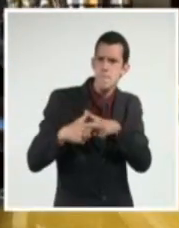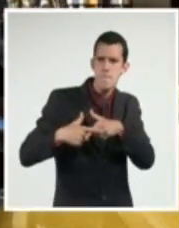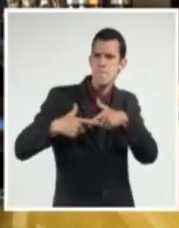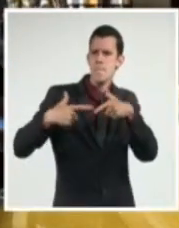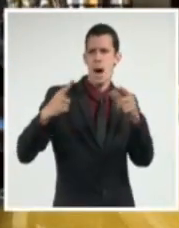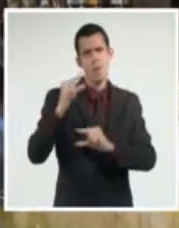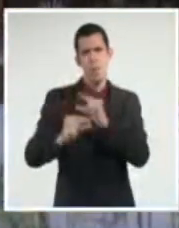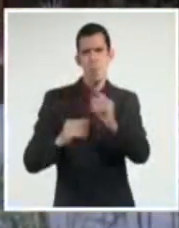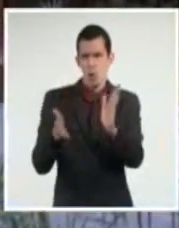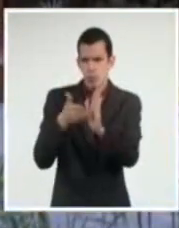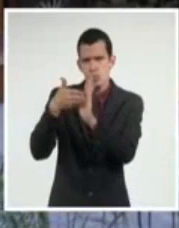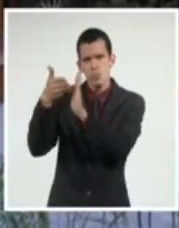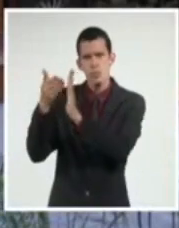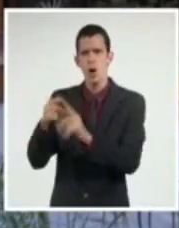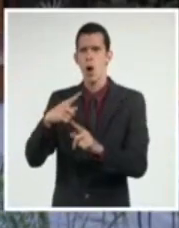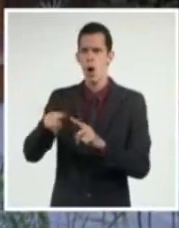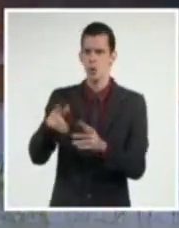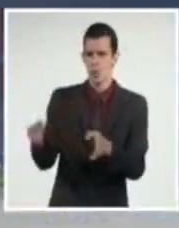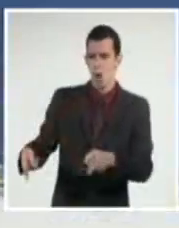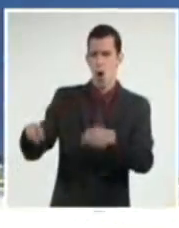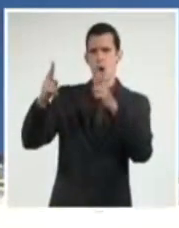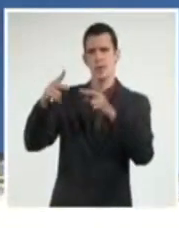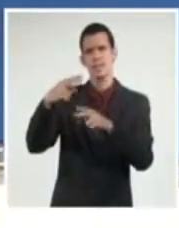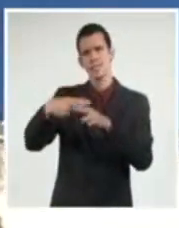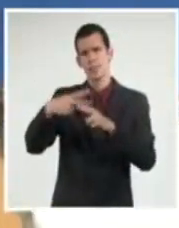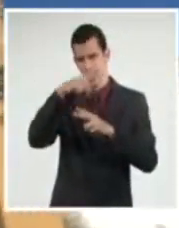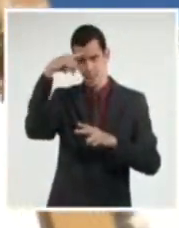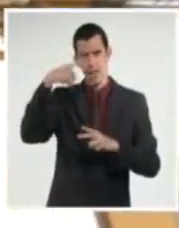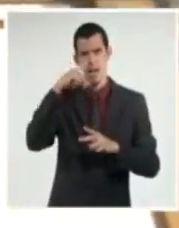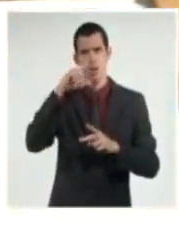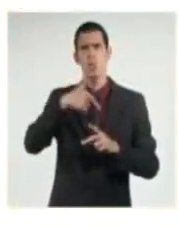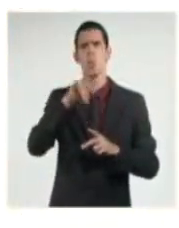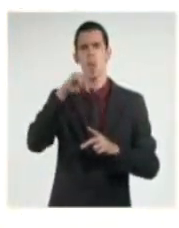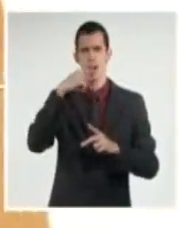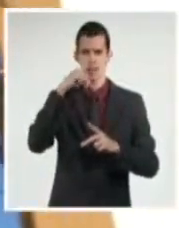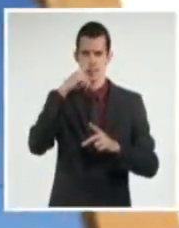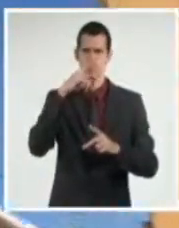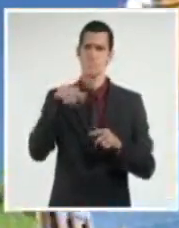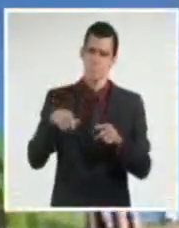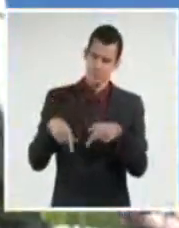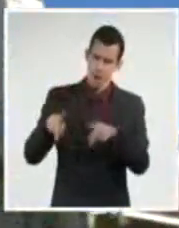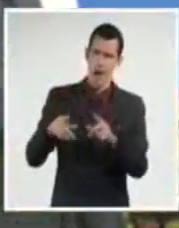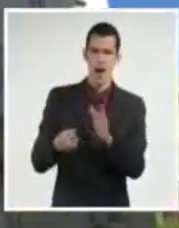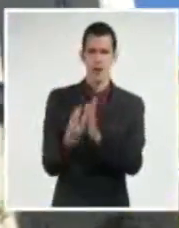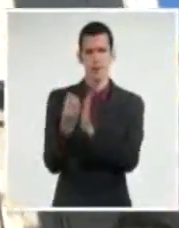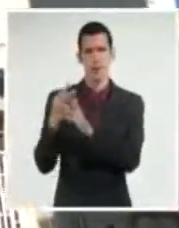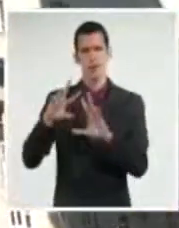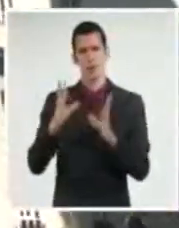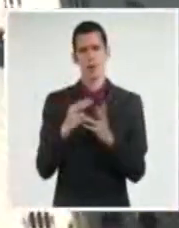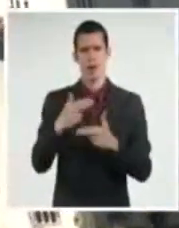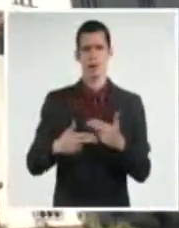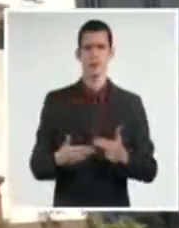esperada incorporación del nuevo hotel San Juan de Dios. En Camagüey, Lázaro Ernesto Torres, Sistema Informativo de la Televisión Cubana.